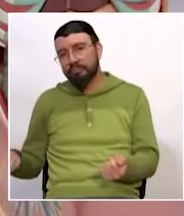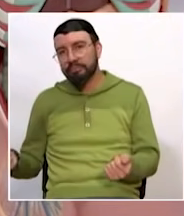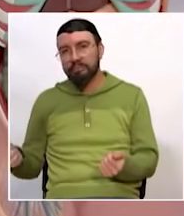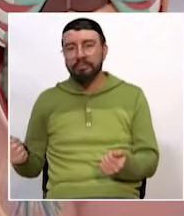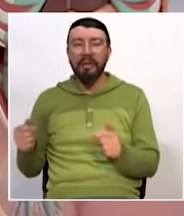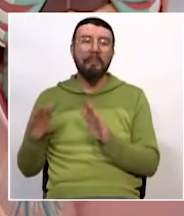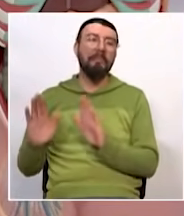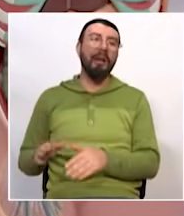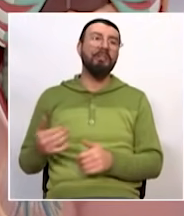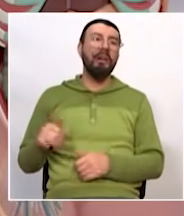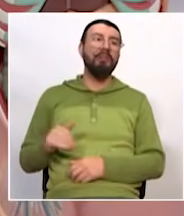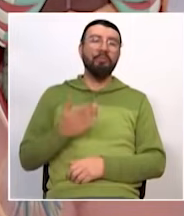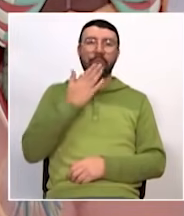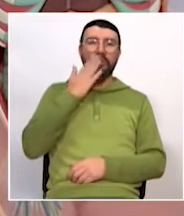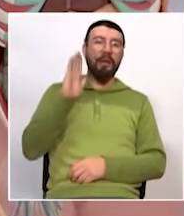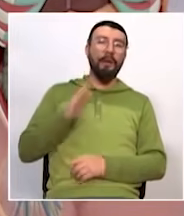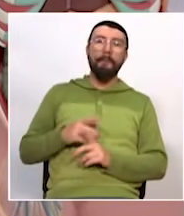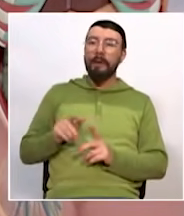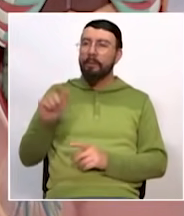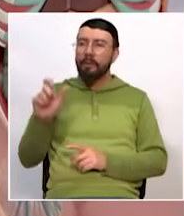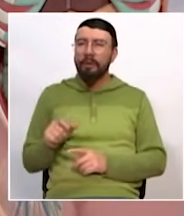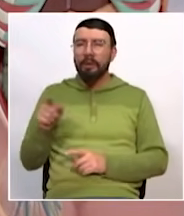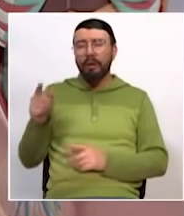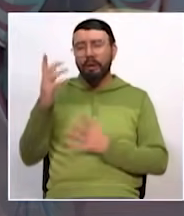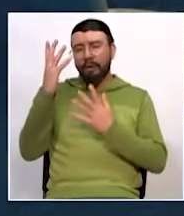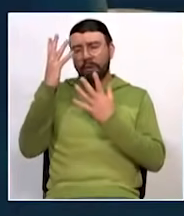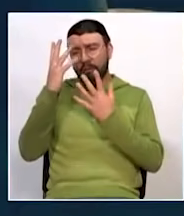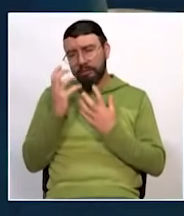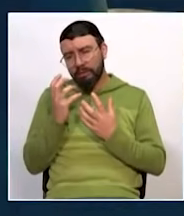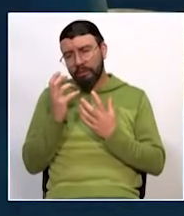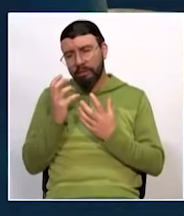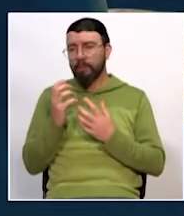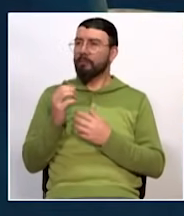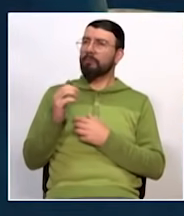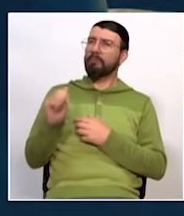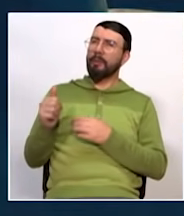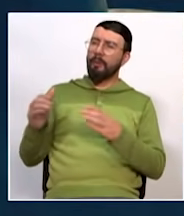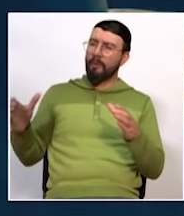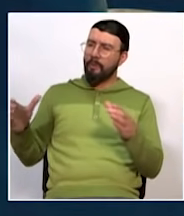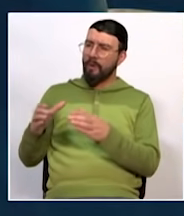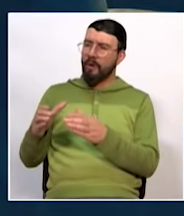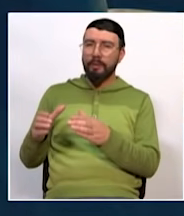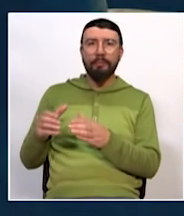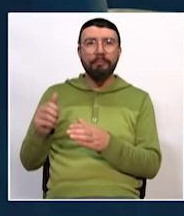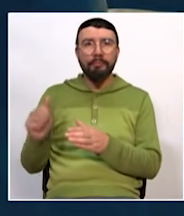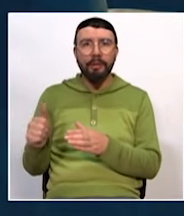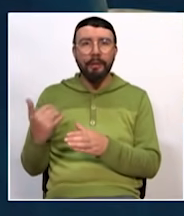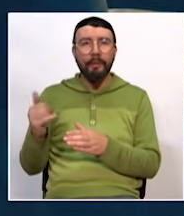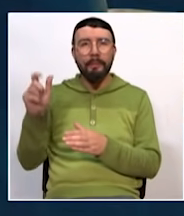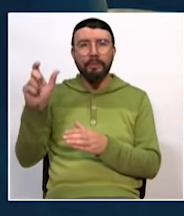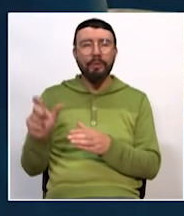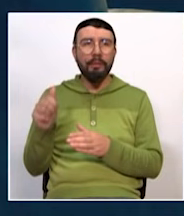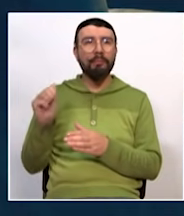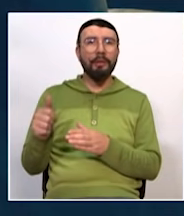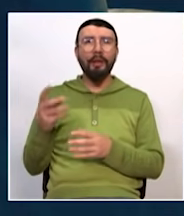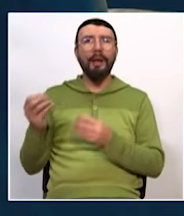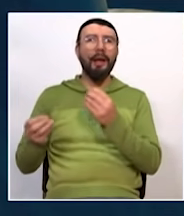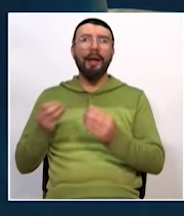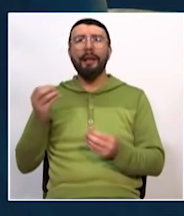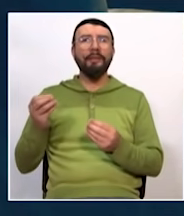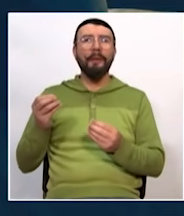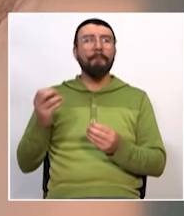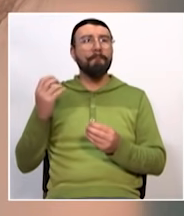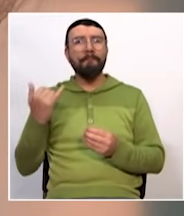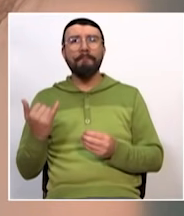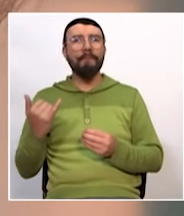esa persona se deprime encontramos la posición típica de la persona que se apuntala en una torre y comienza a